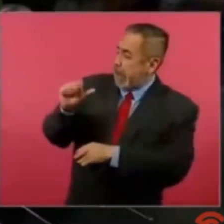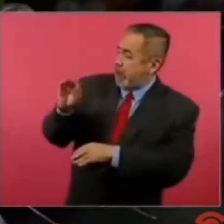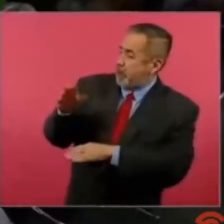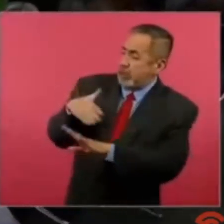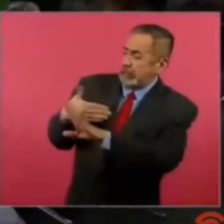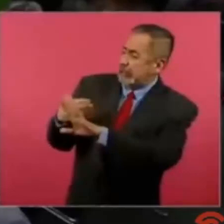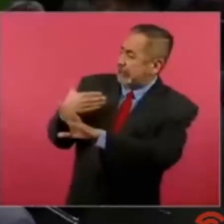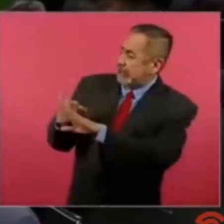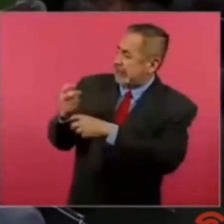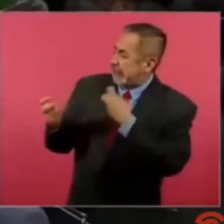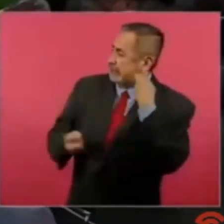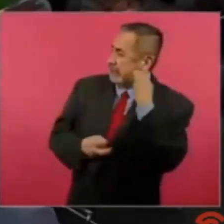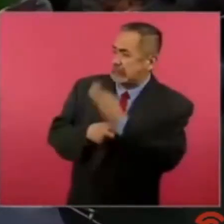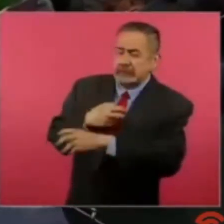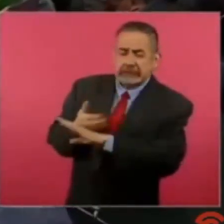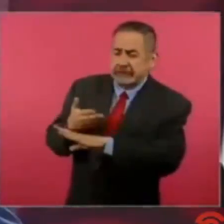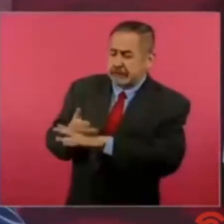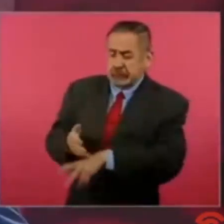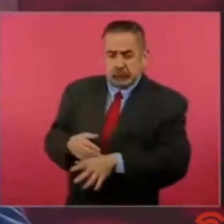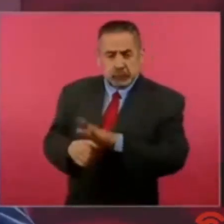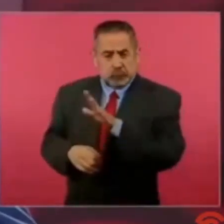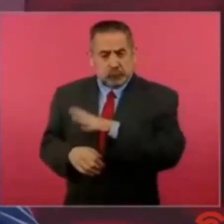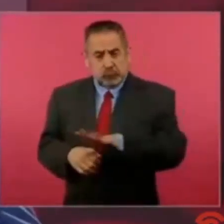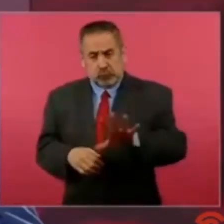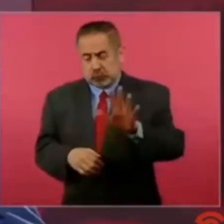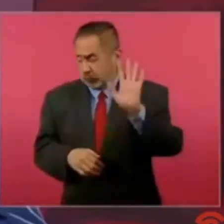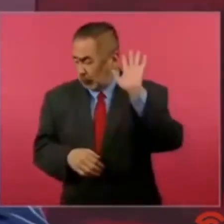decía yo, única,